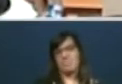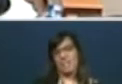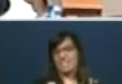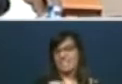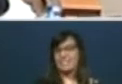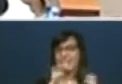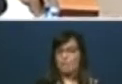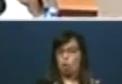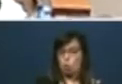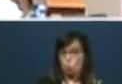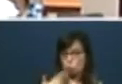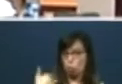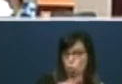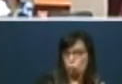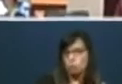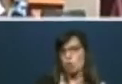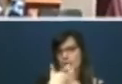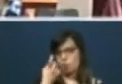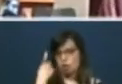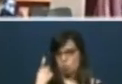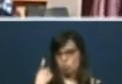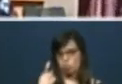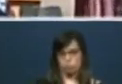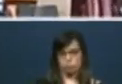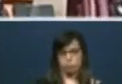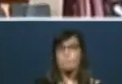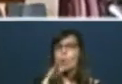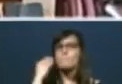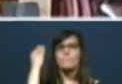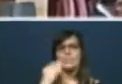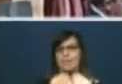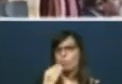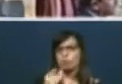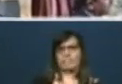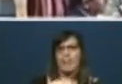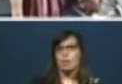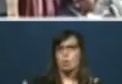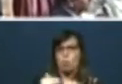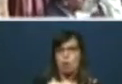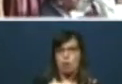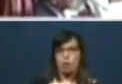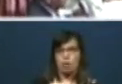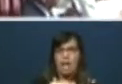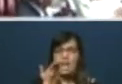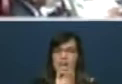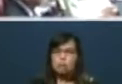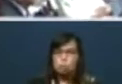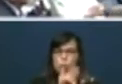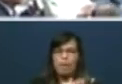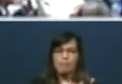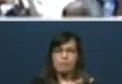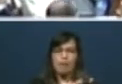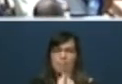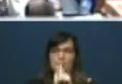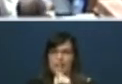león' en el último curso porque es de equidad que ningún estudiante con escasos recursos y un 5